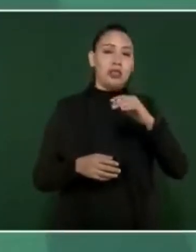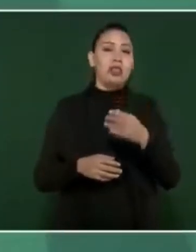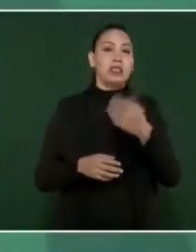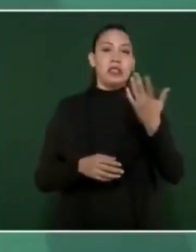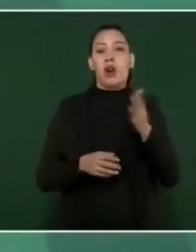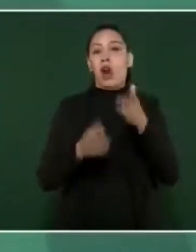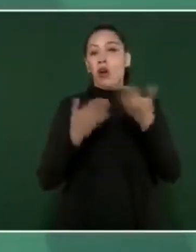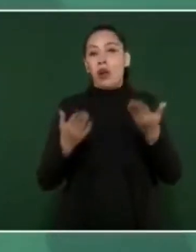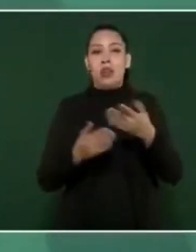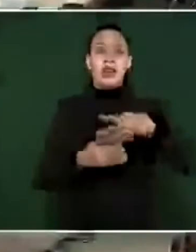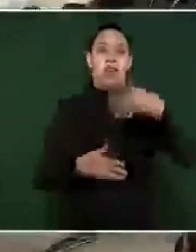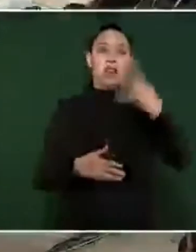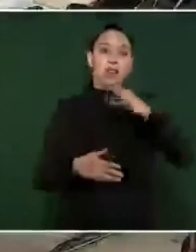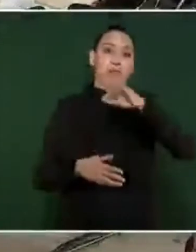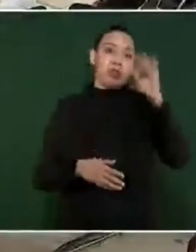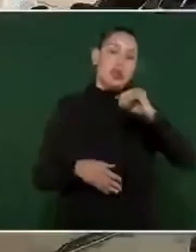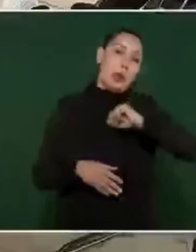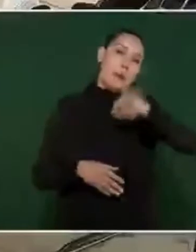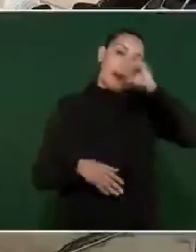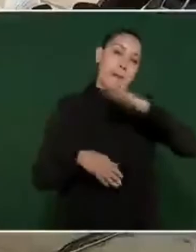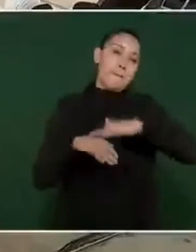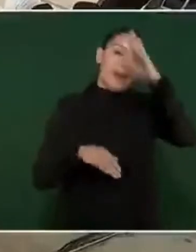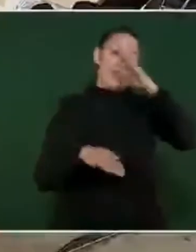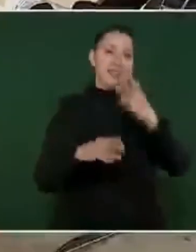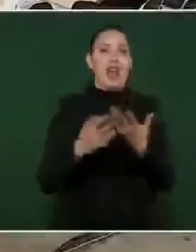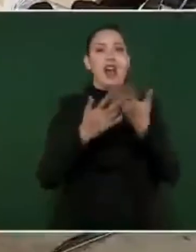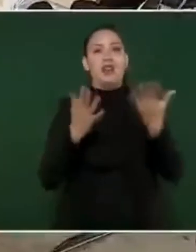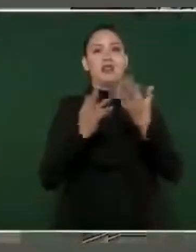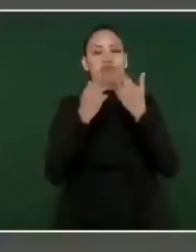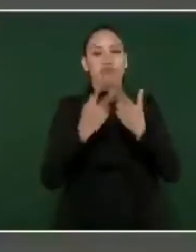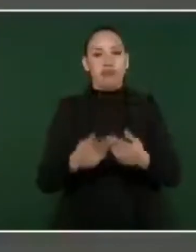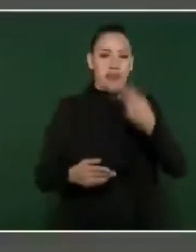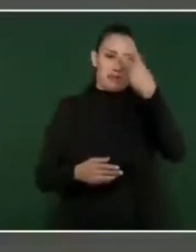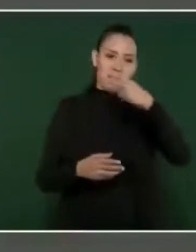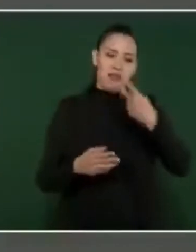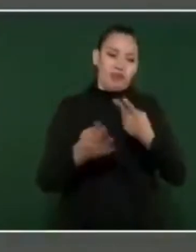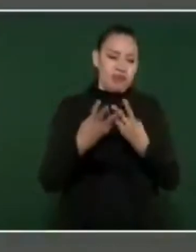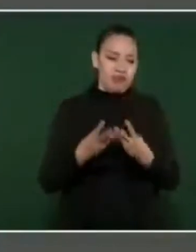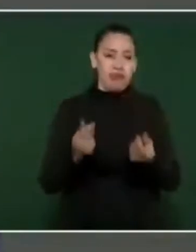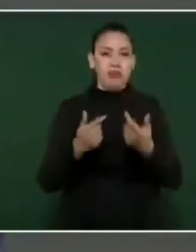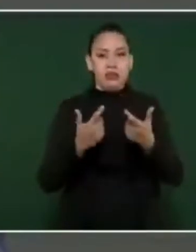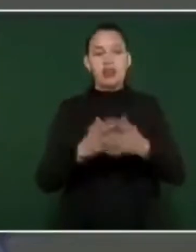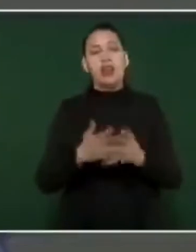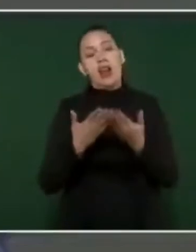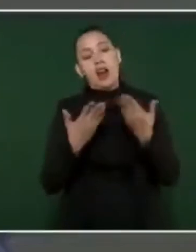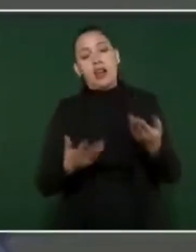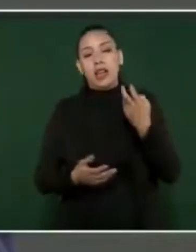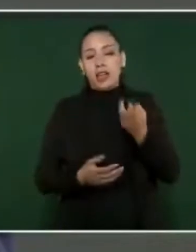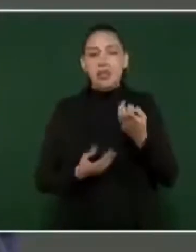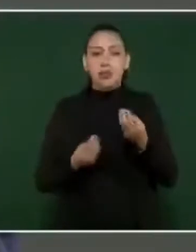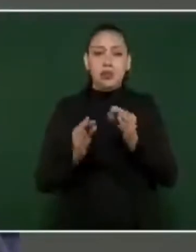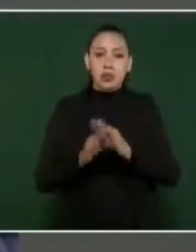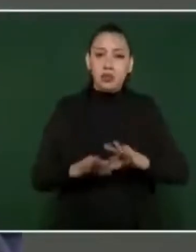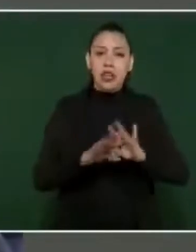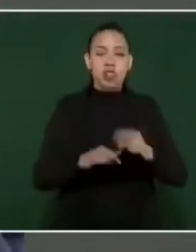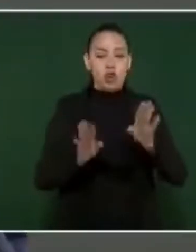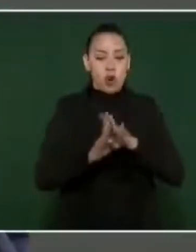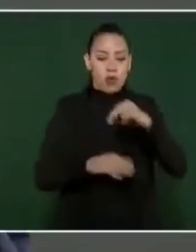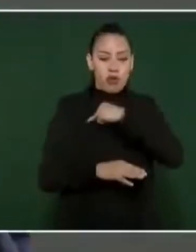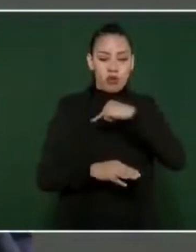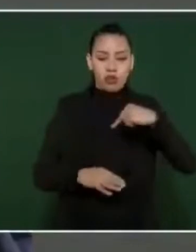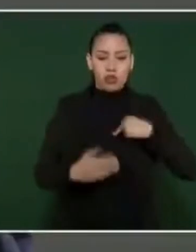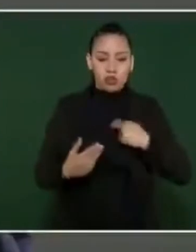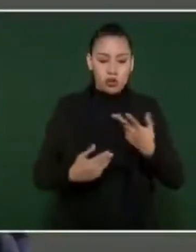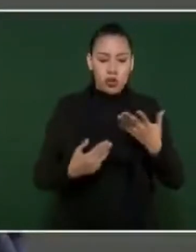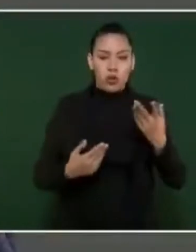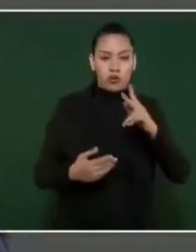sí es importante la autosuficiencia energética, como es muy importante la autosuficiencia